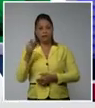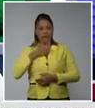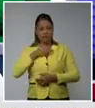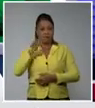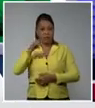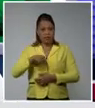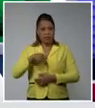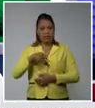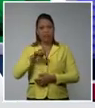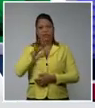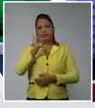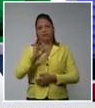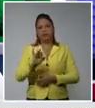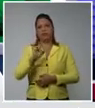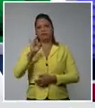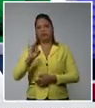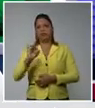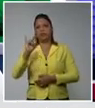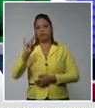779.